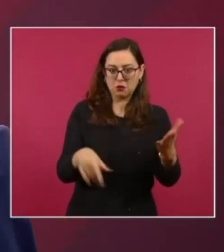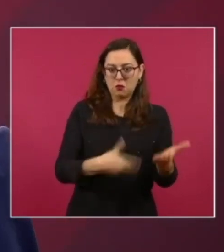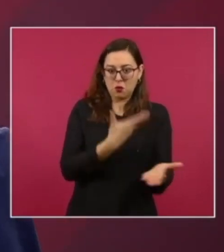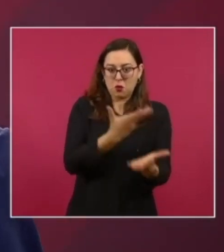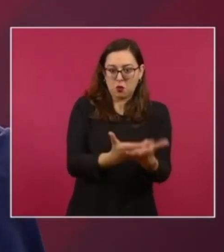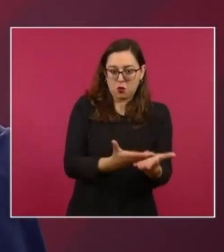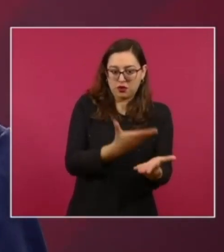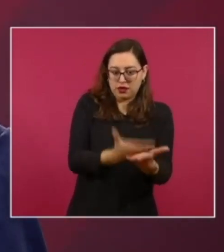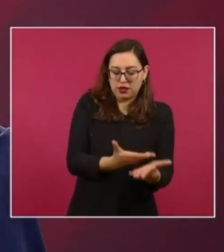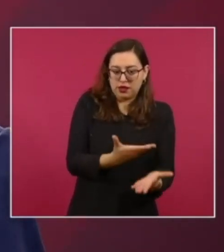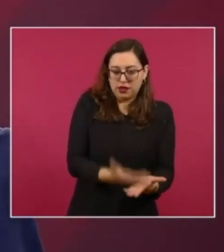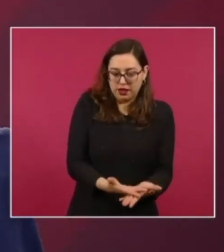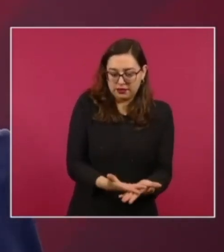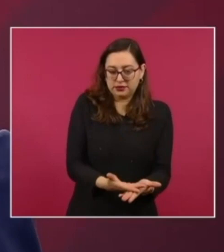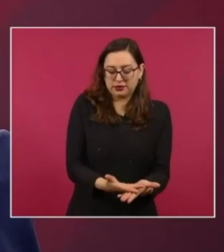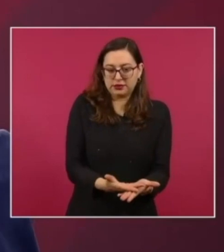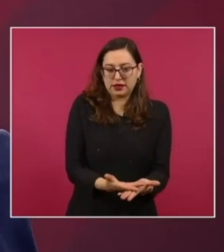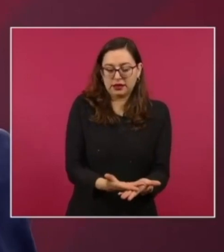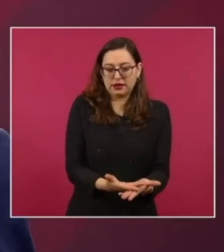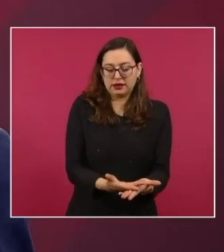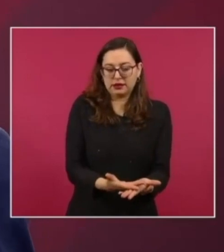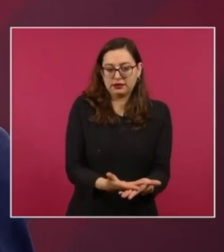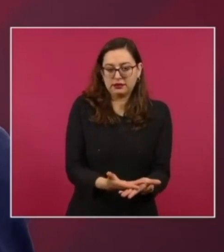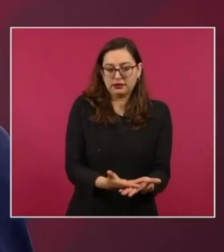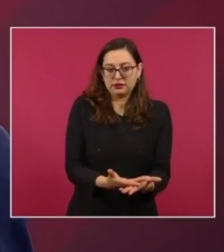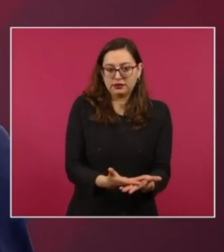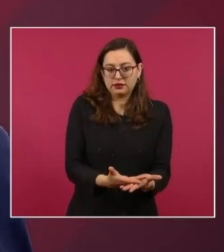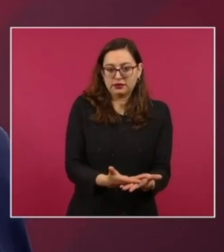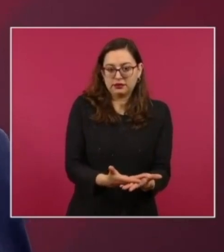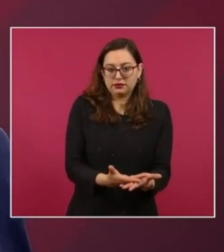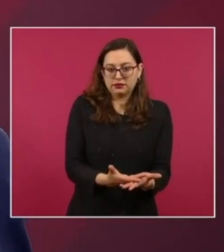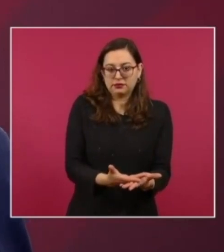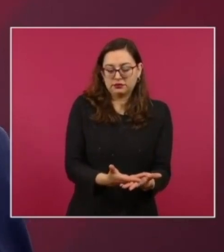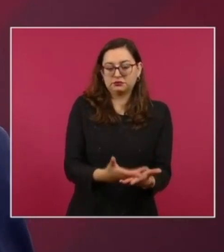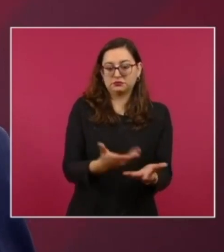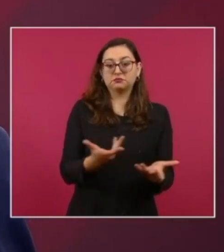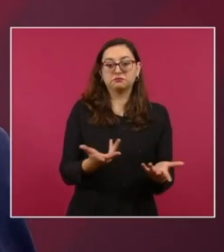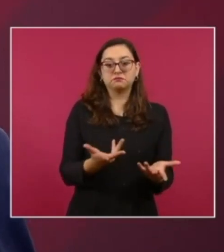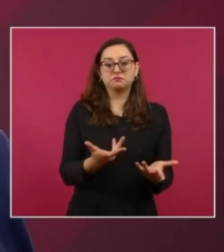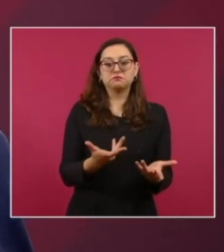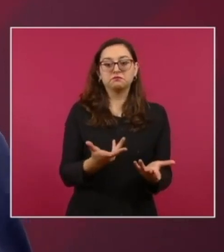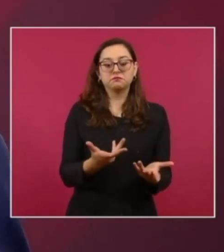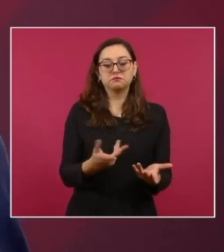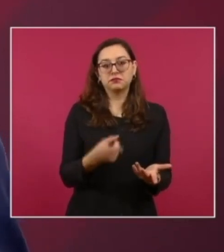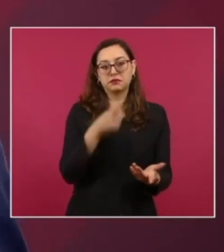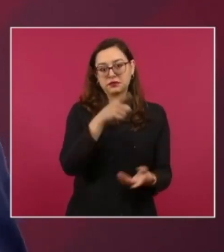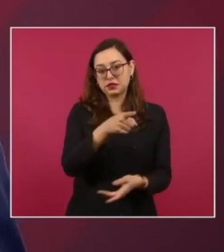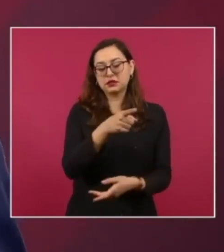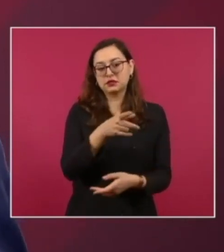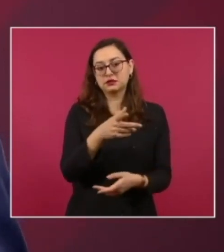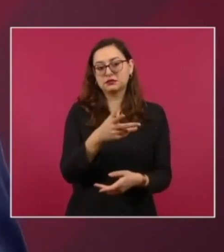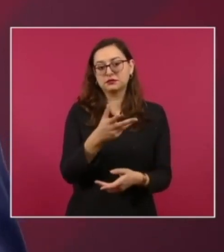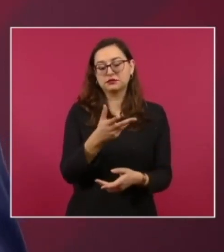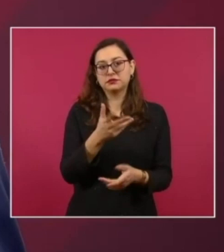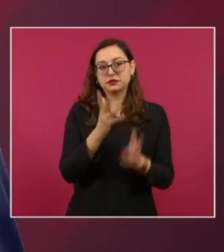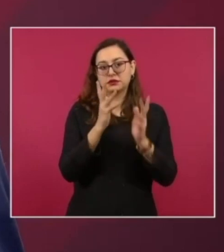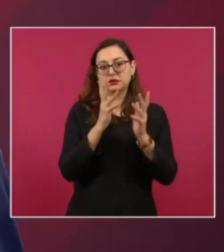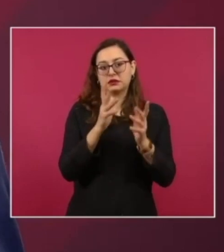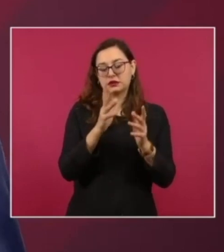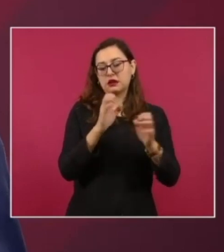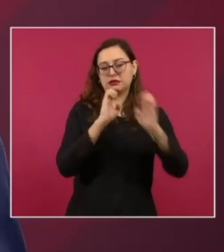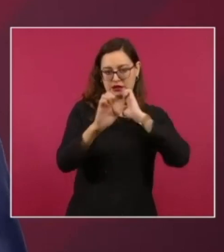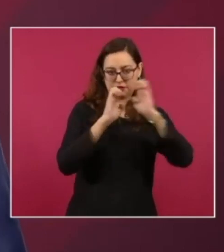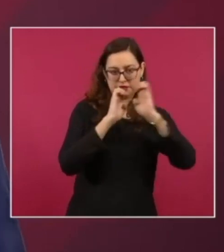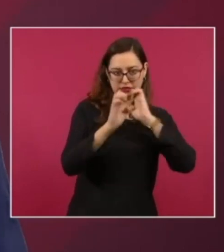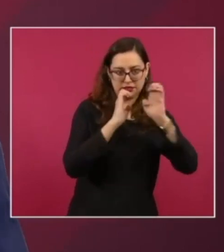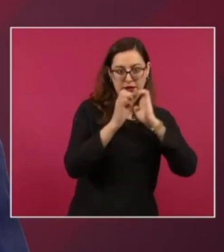Norte, Roberto Velázquez, ya está viendo este asunto. Justo horas después de ese miércoles, la prensa